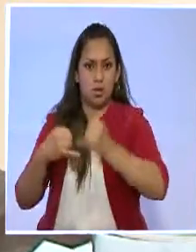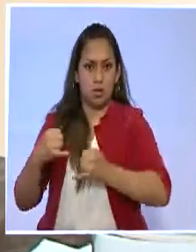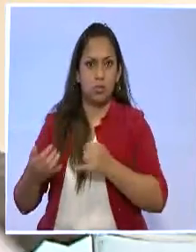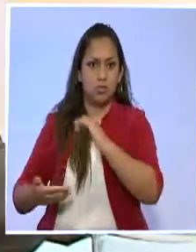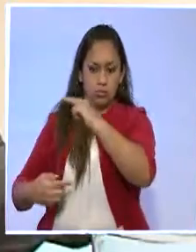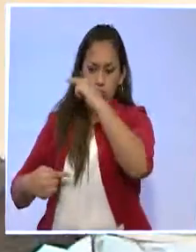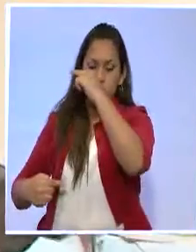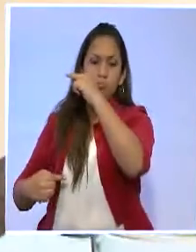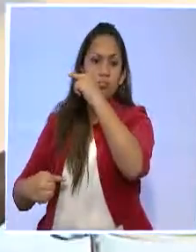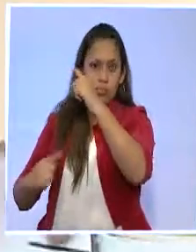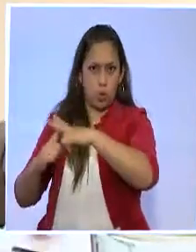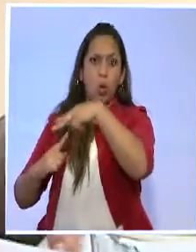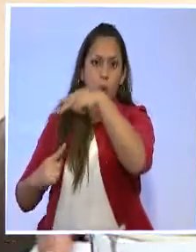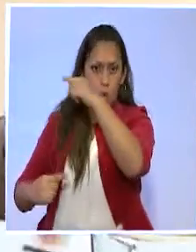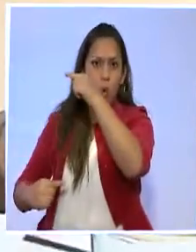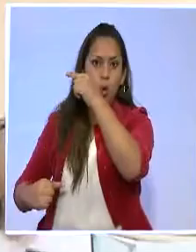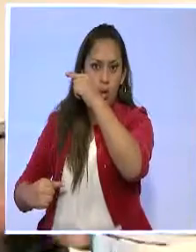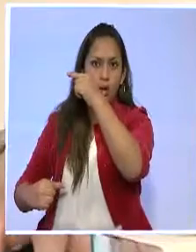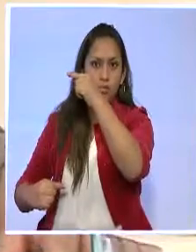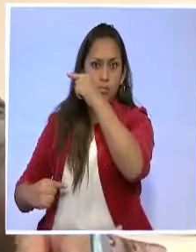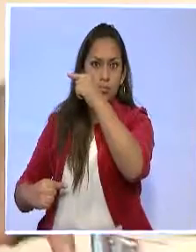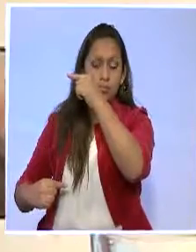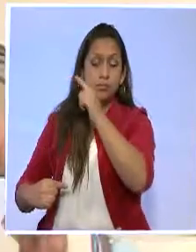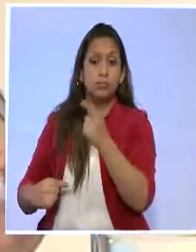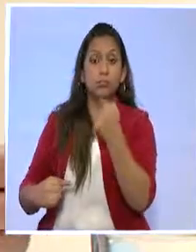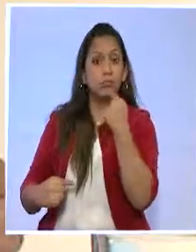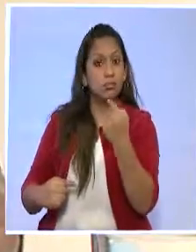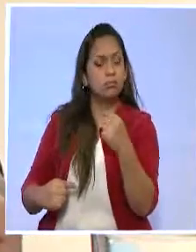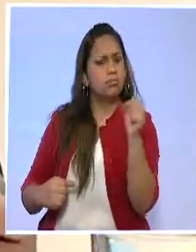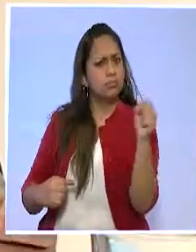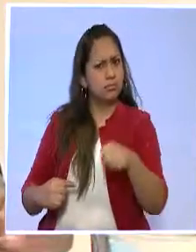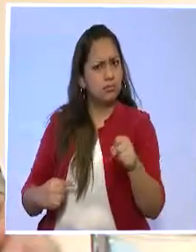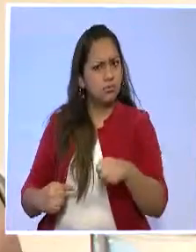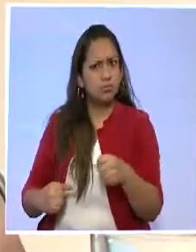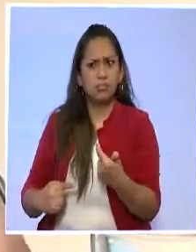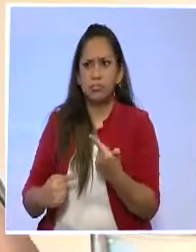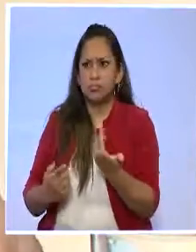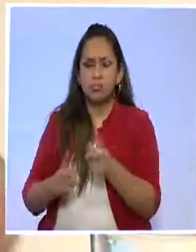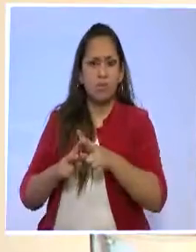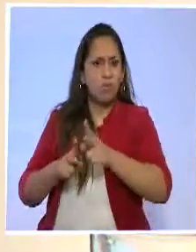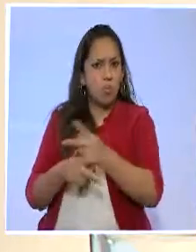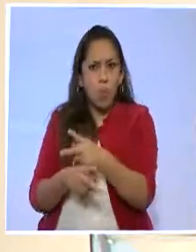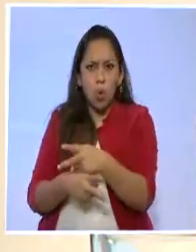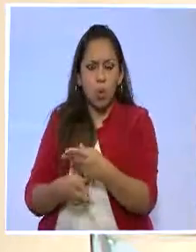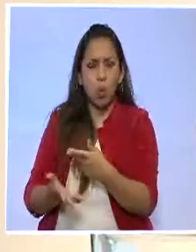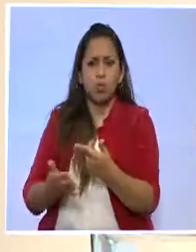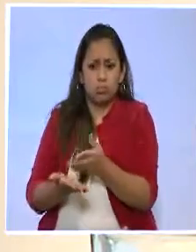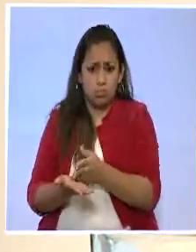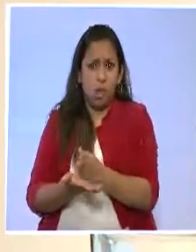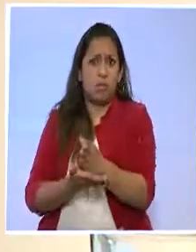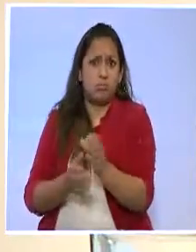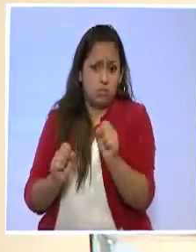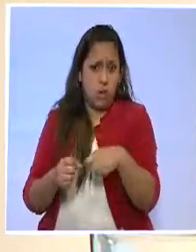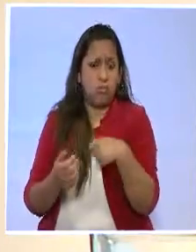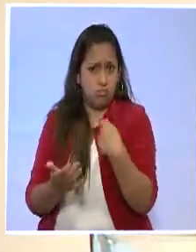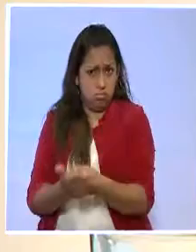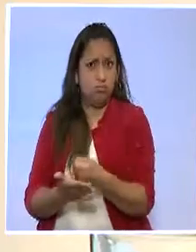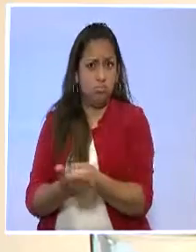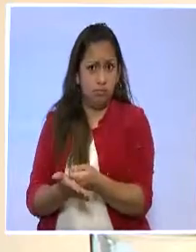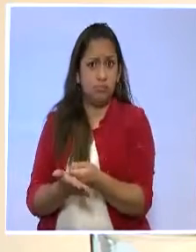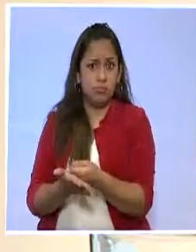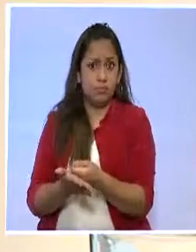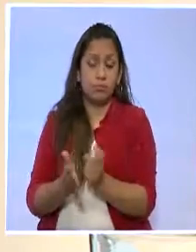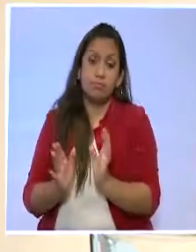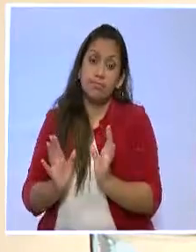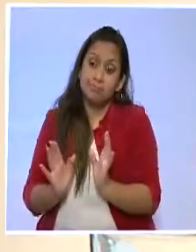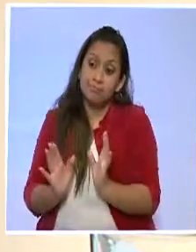realmente son políticas que de una u otra manera siguen haciendo del producto un producto asequible pero quien lo consume y que